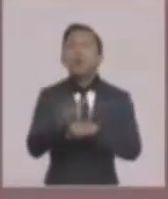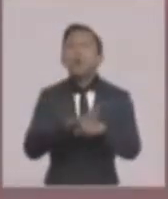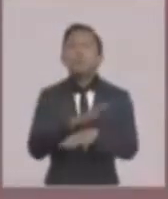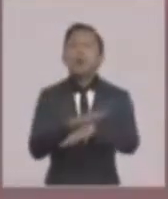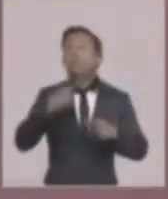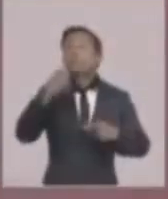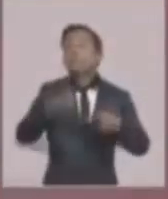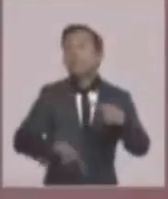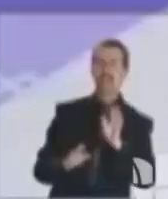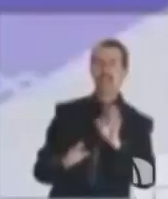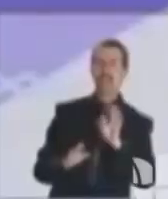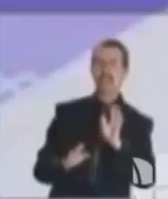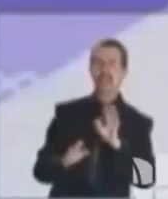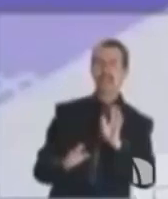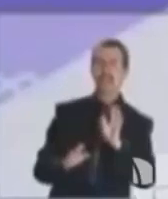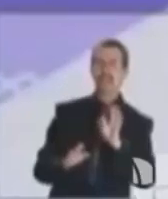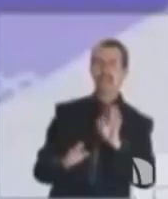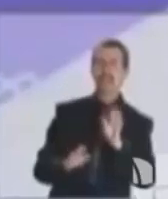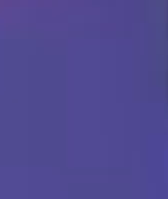para poner páginas porno.